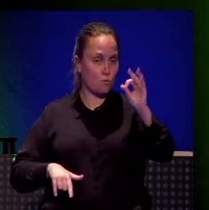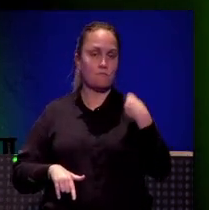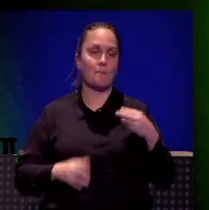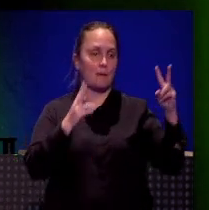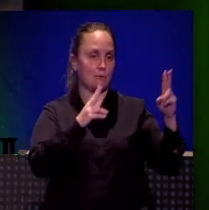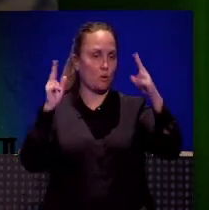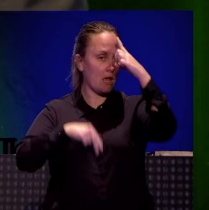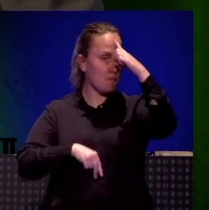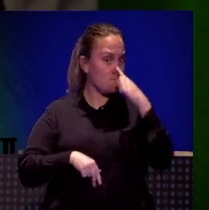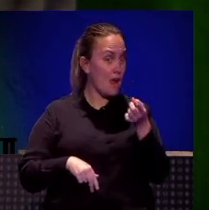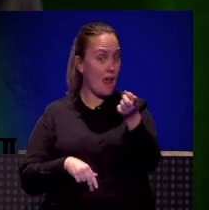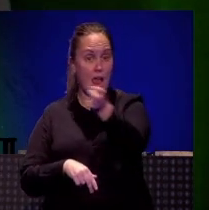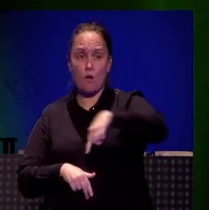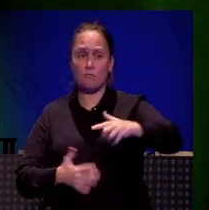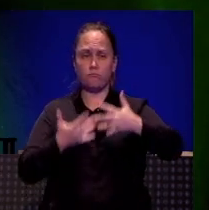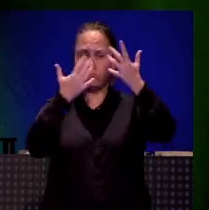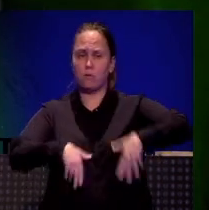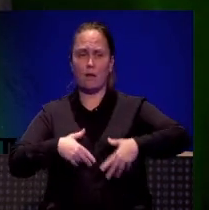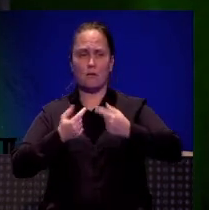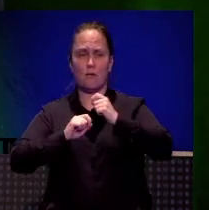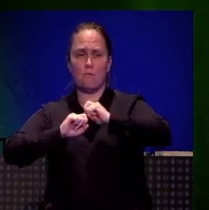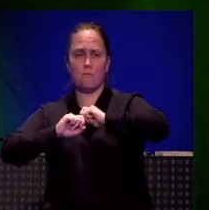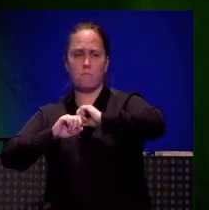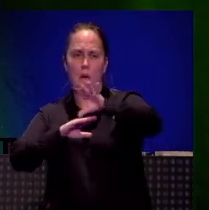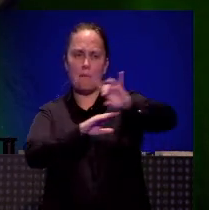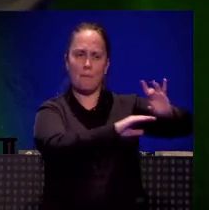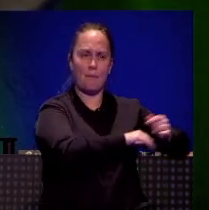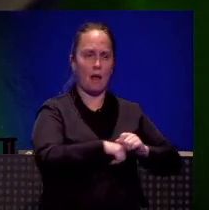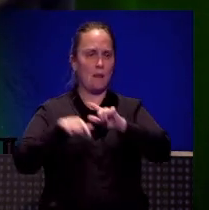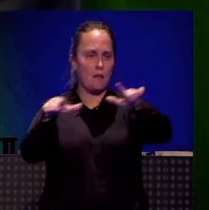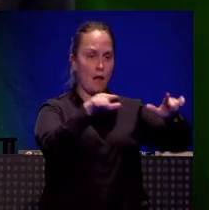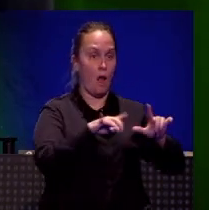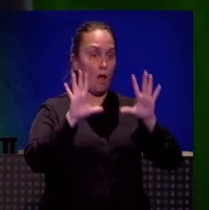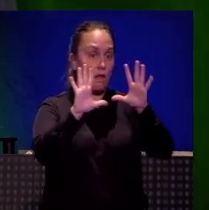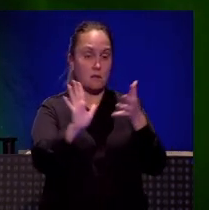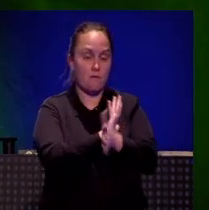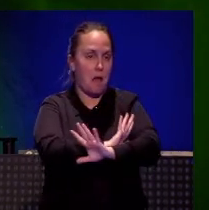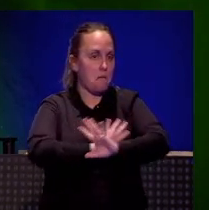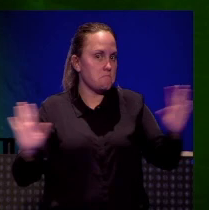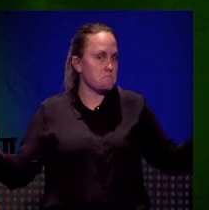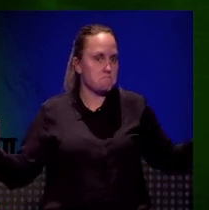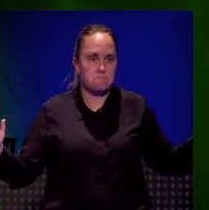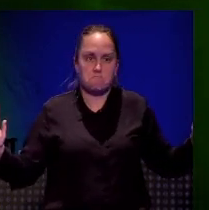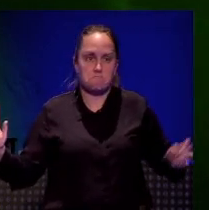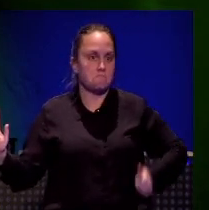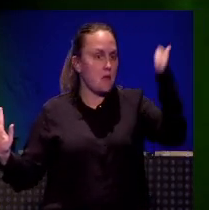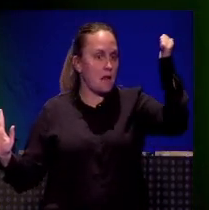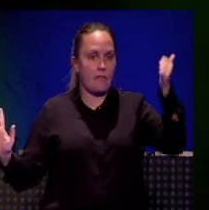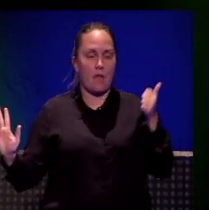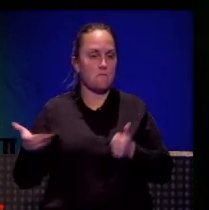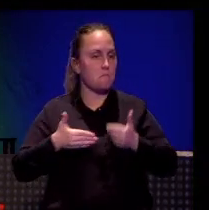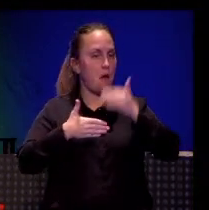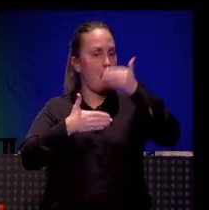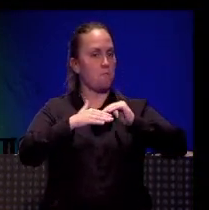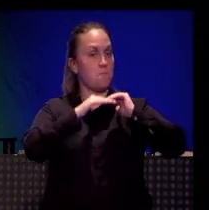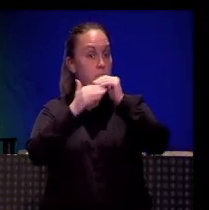imagen y automáticamente lo distribuyen en 10 plataformas con lo cual ya no tenéis que hacer nada más eliminamos otra otra barrera de iu y